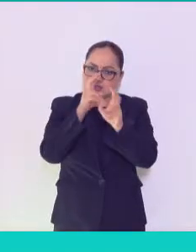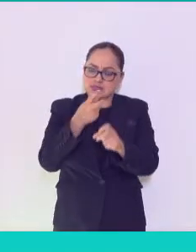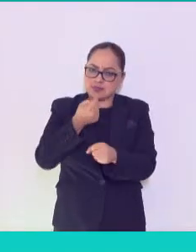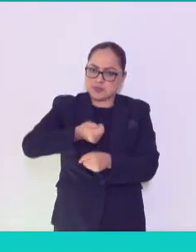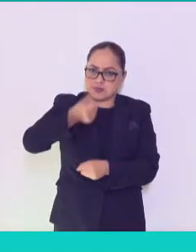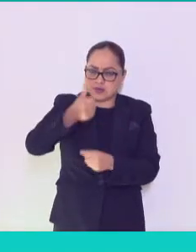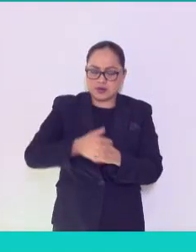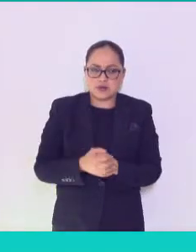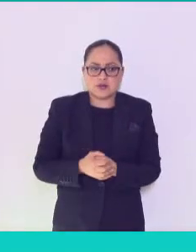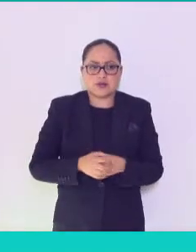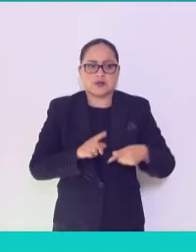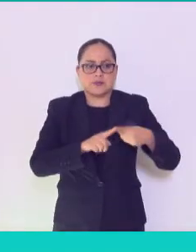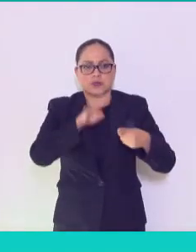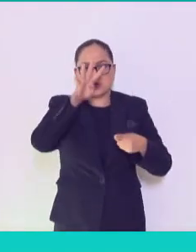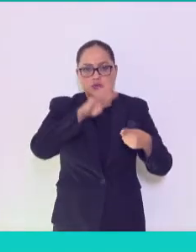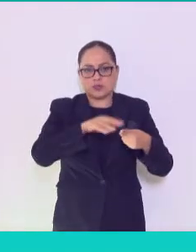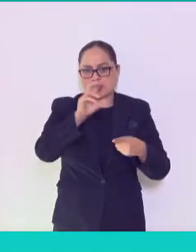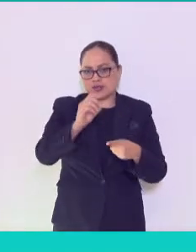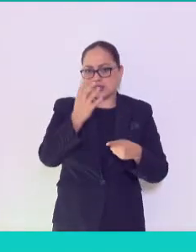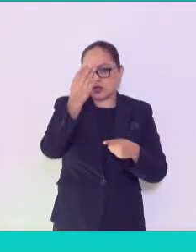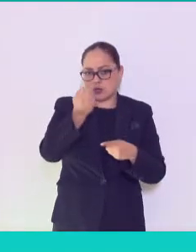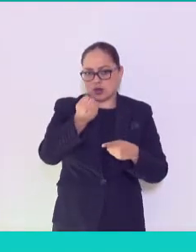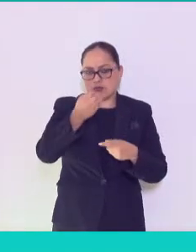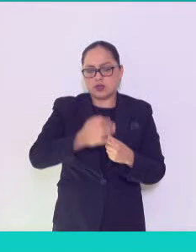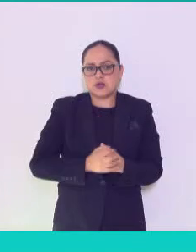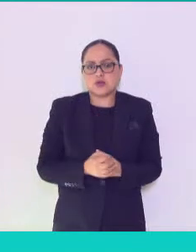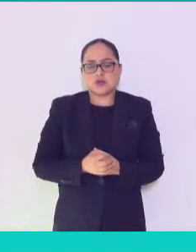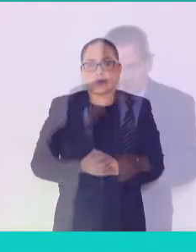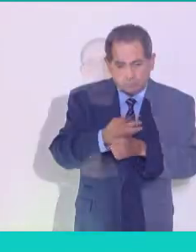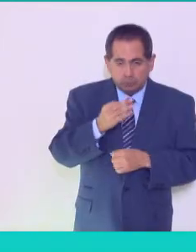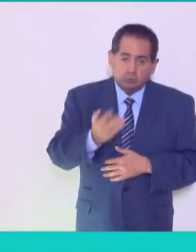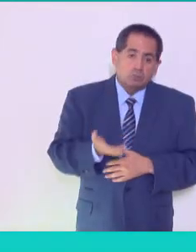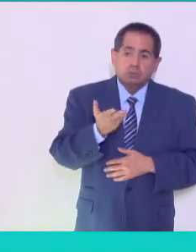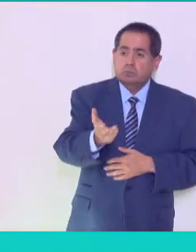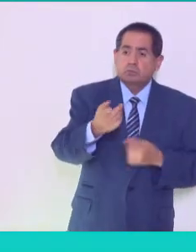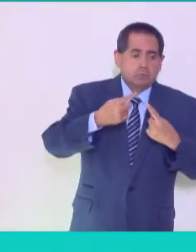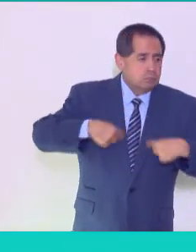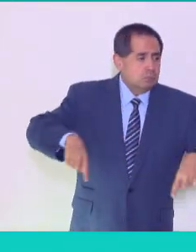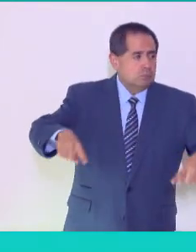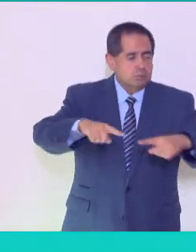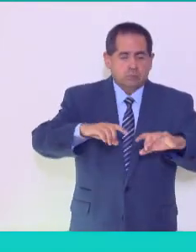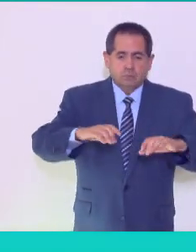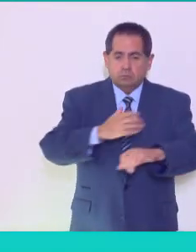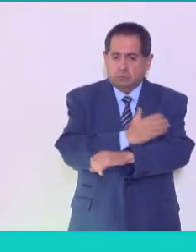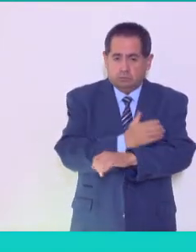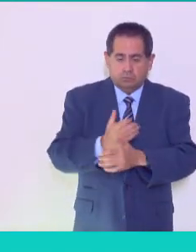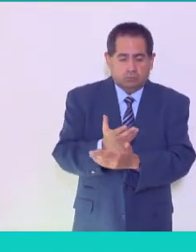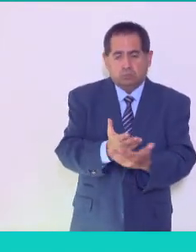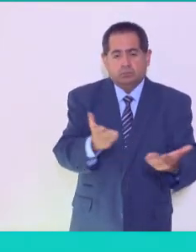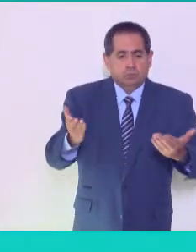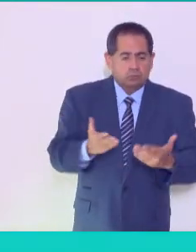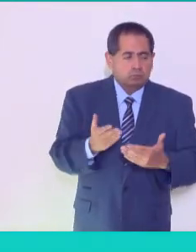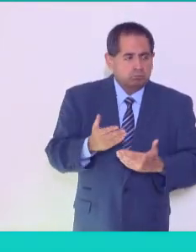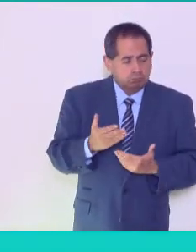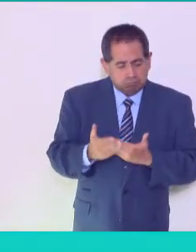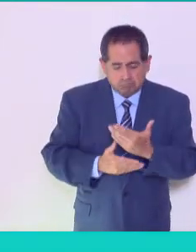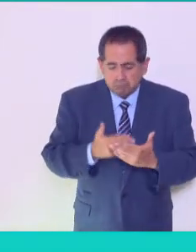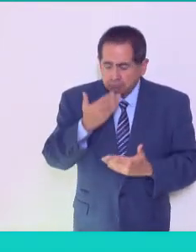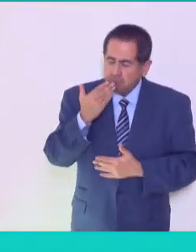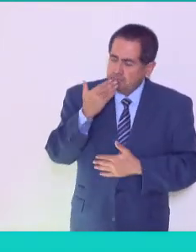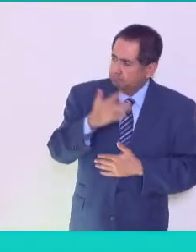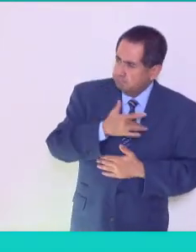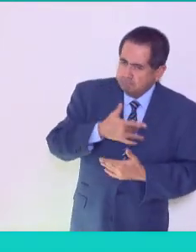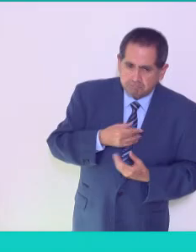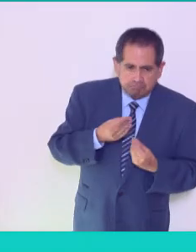del centro mediante la suscripción de dos pólizas con el servicio de administración y enajenación de bienes como mandatario del gobierno federal con una prima